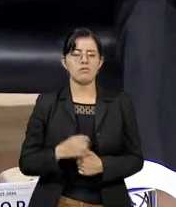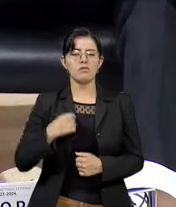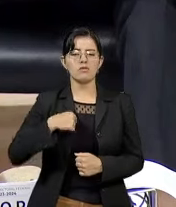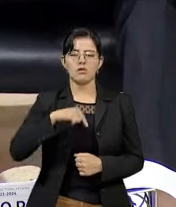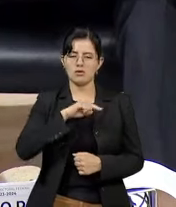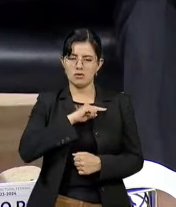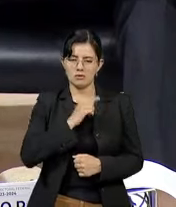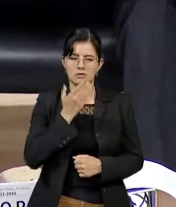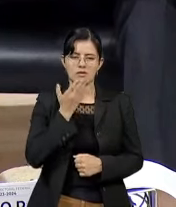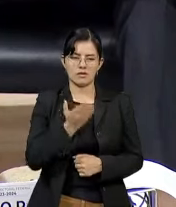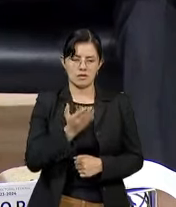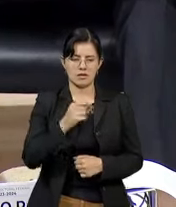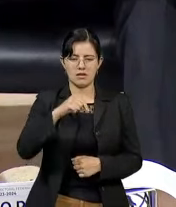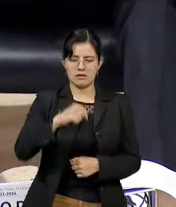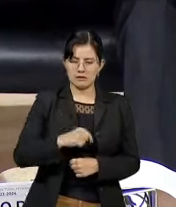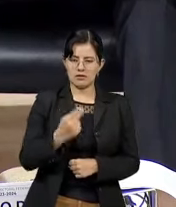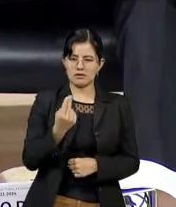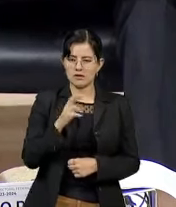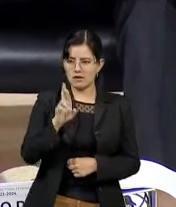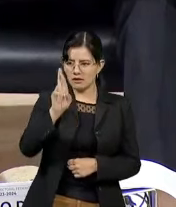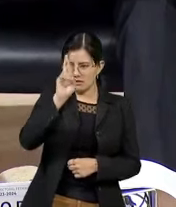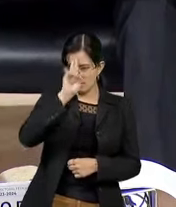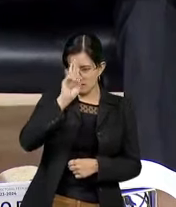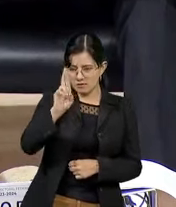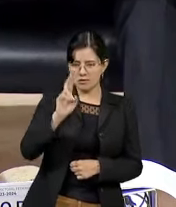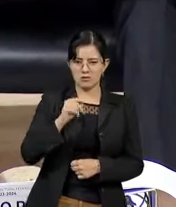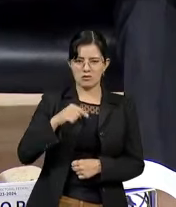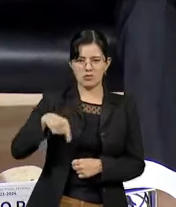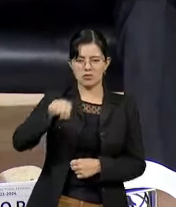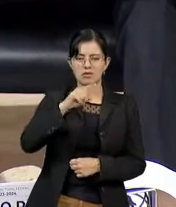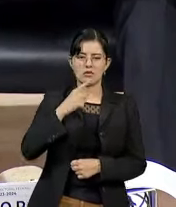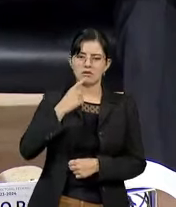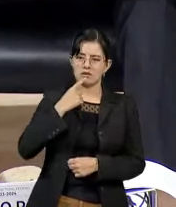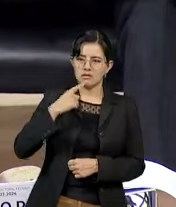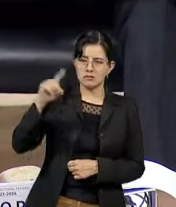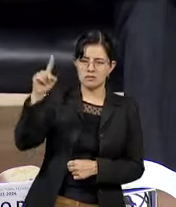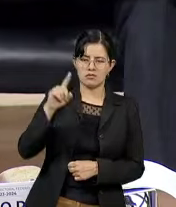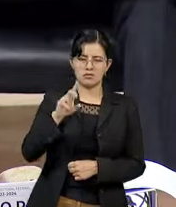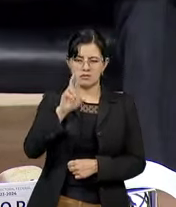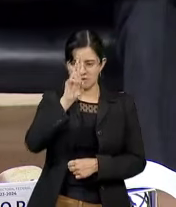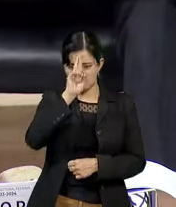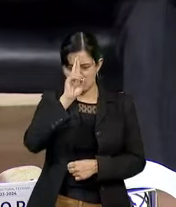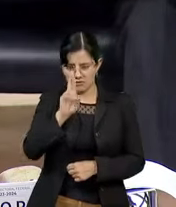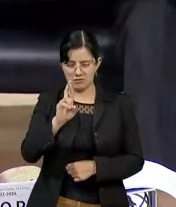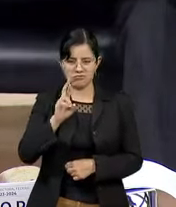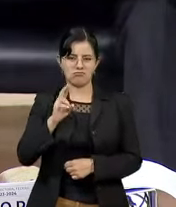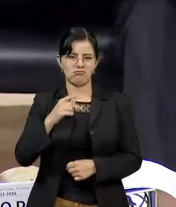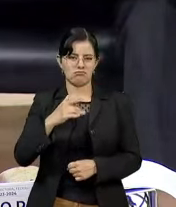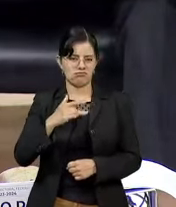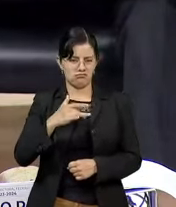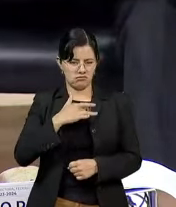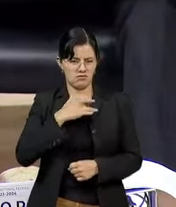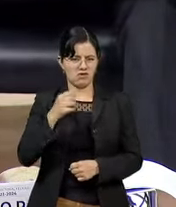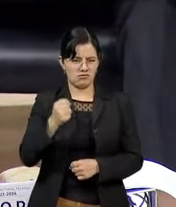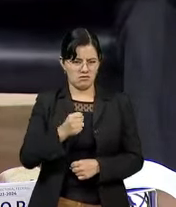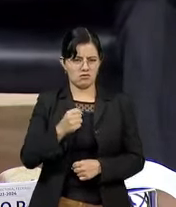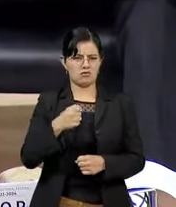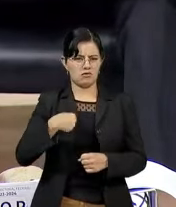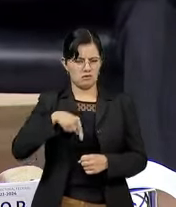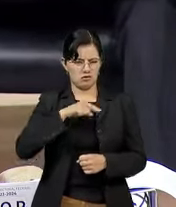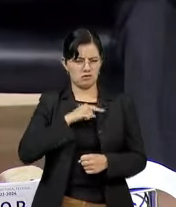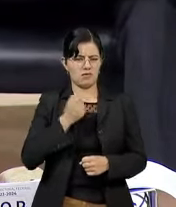aquí es respeto respeto a nuestras impugnaciones respeto a nuestras posiciones respeto a lo que estamos